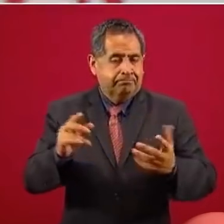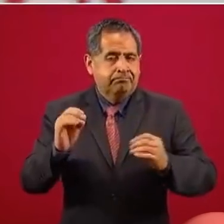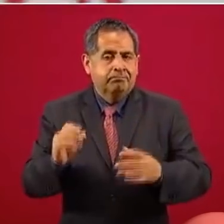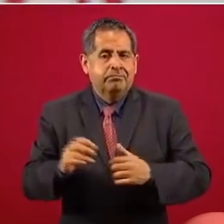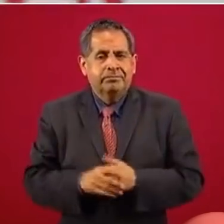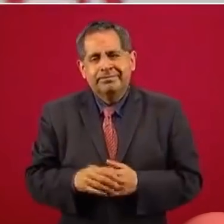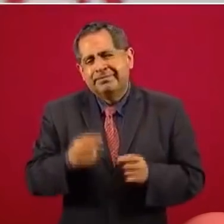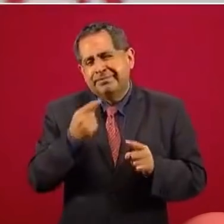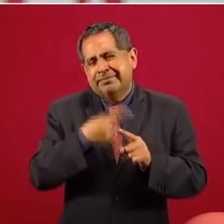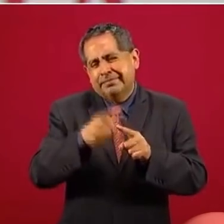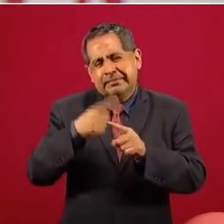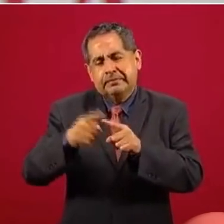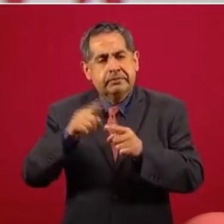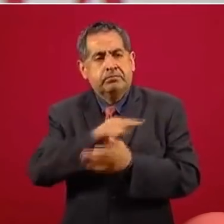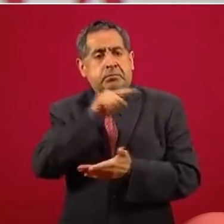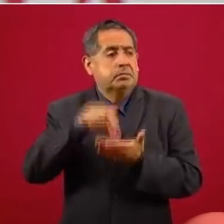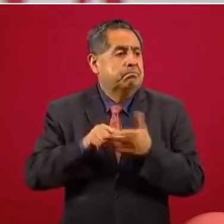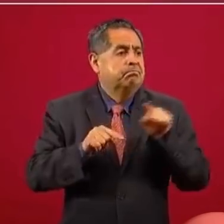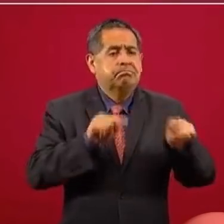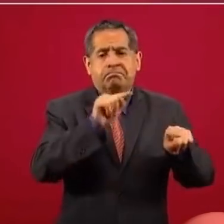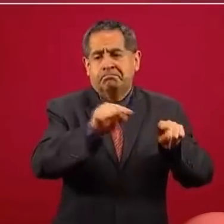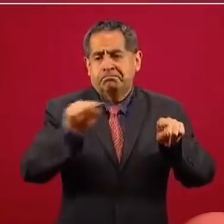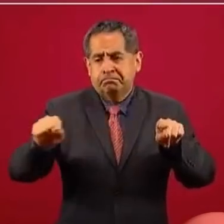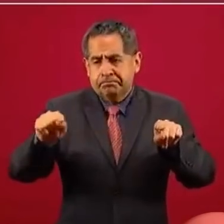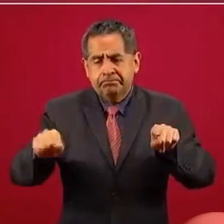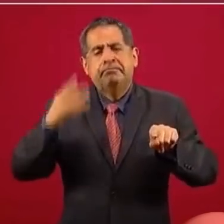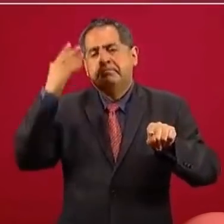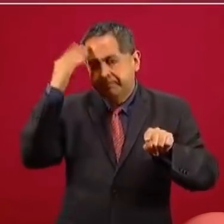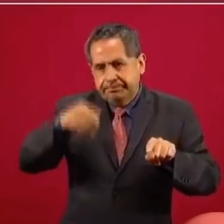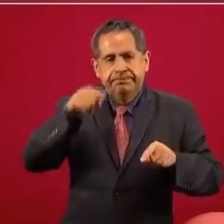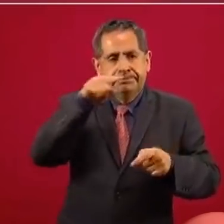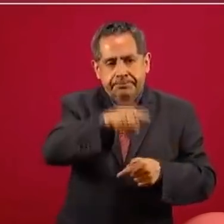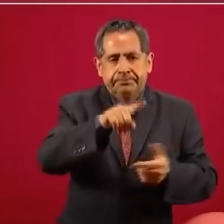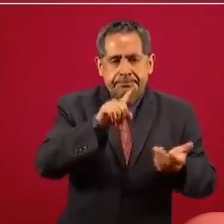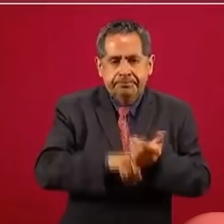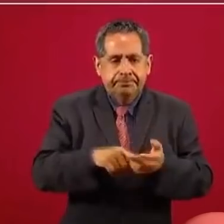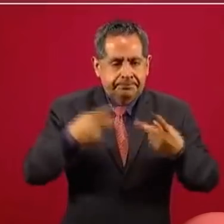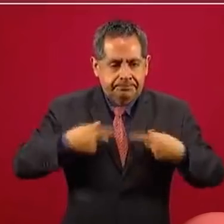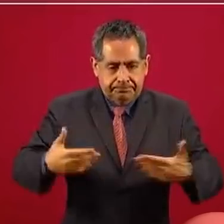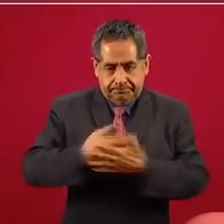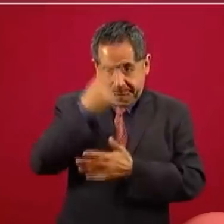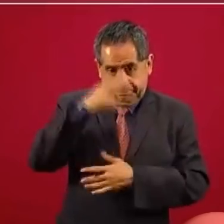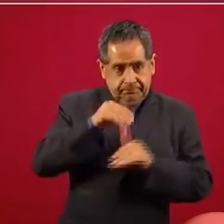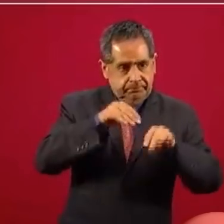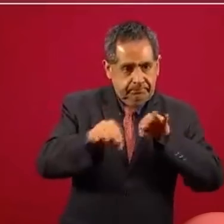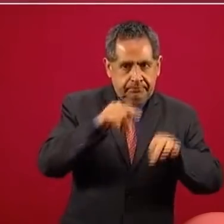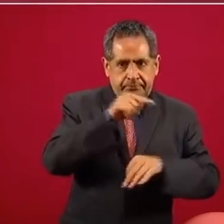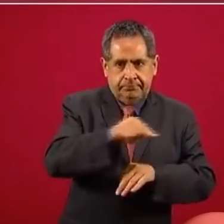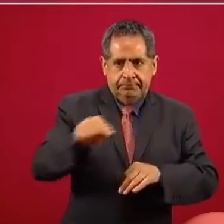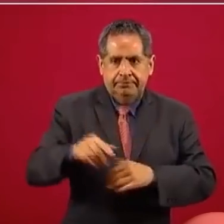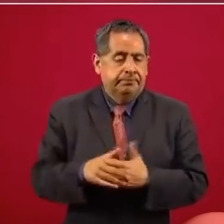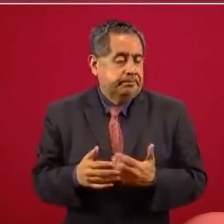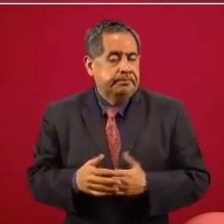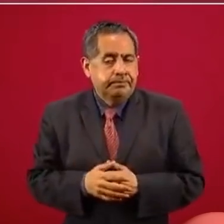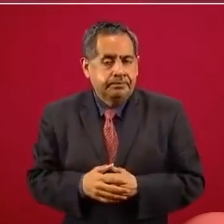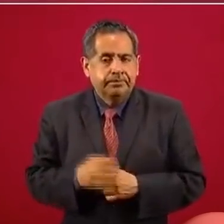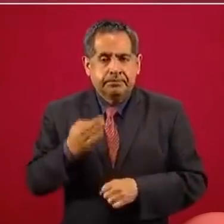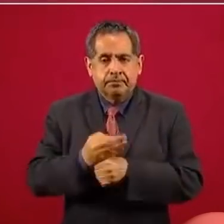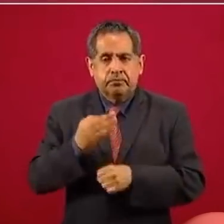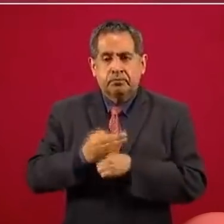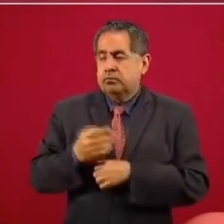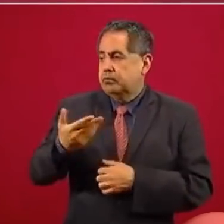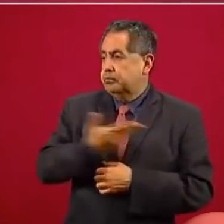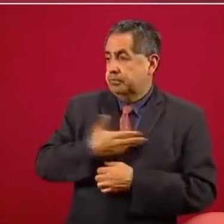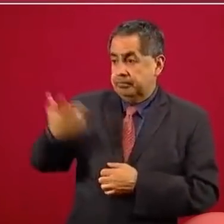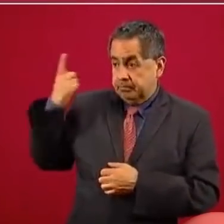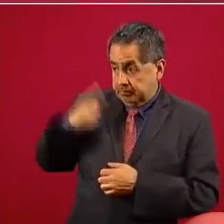o muchísimas de las instalaciones en donde sabemos que están nuestros connacionales en Estados Unidos. Ahora estamos por designar, por instrucciones del